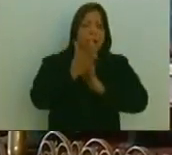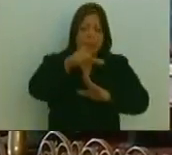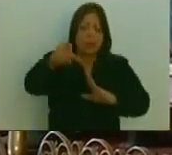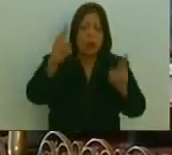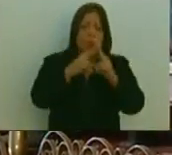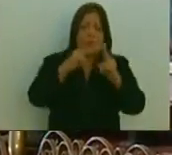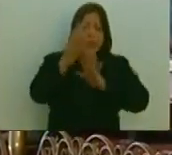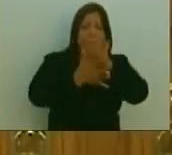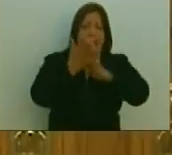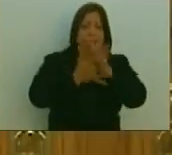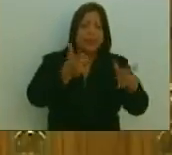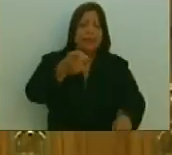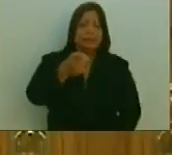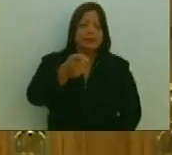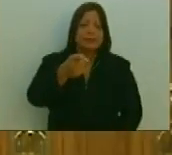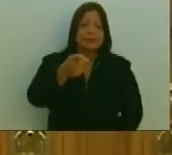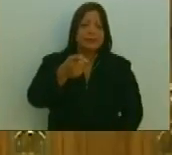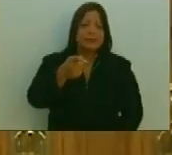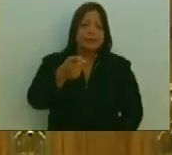señas?